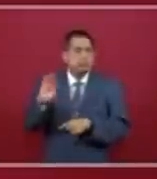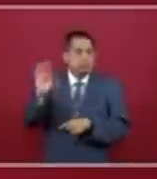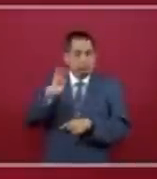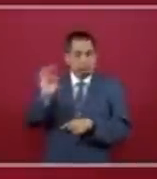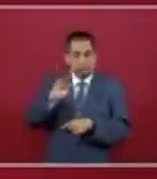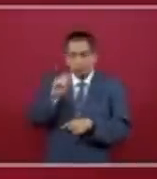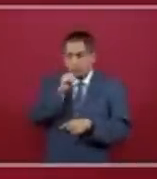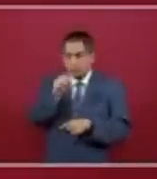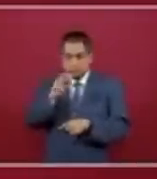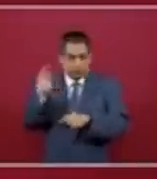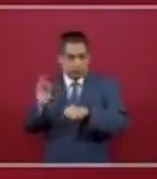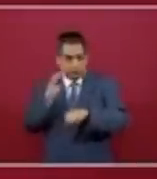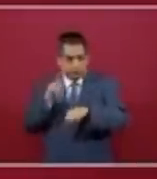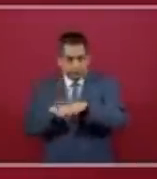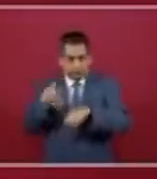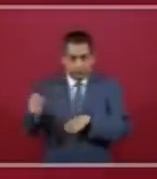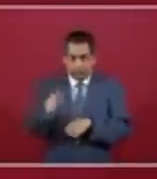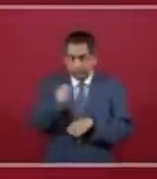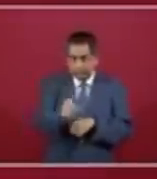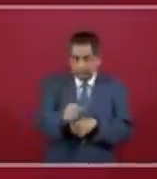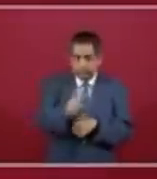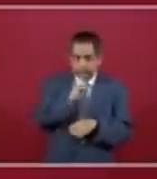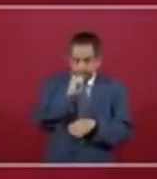sean presos federales, pero que sean